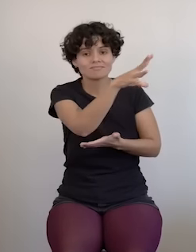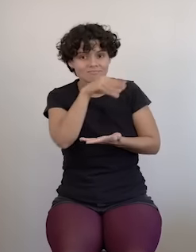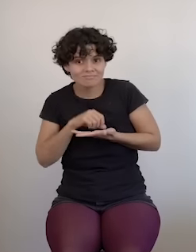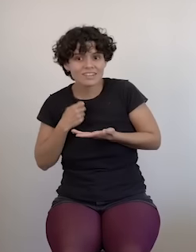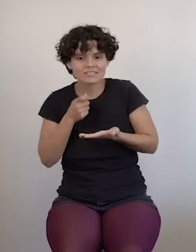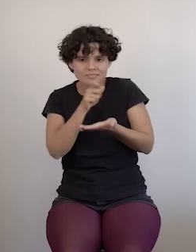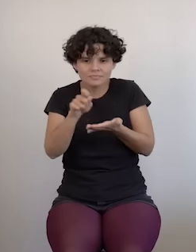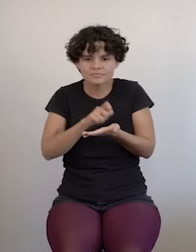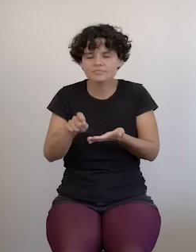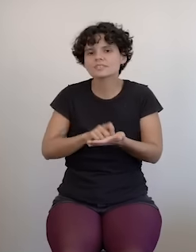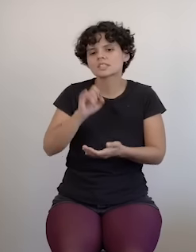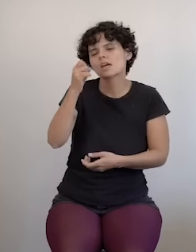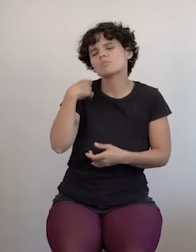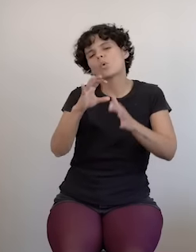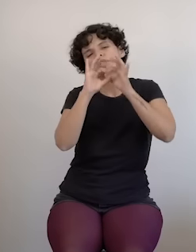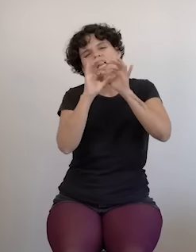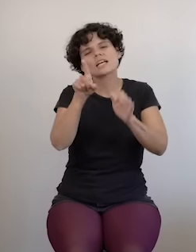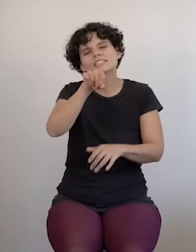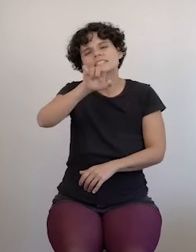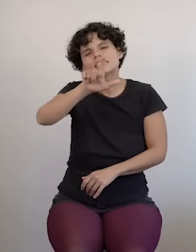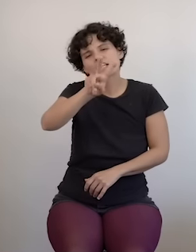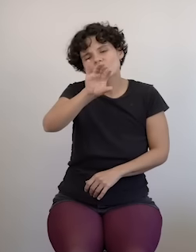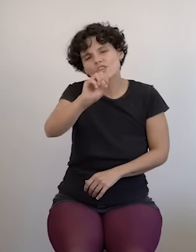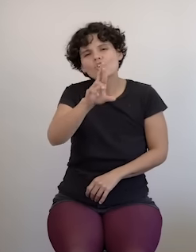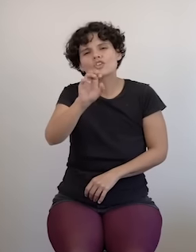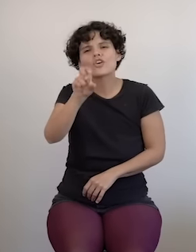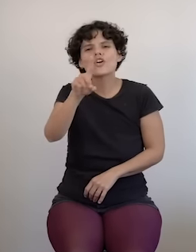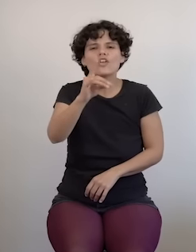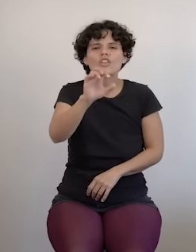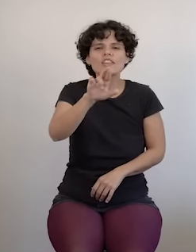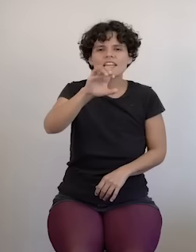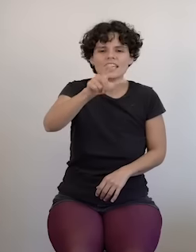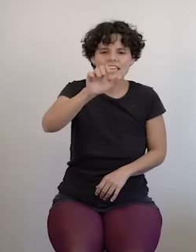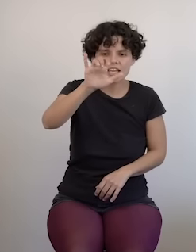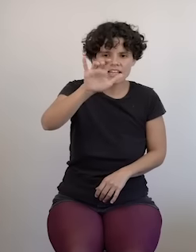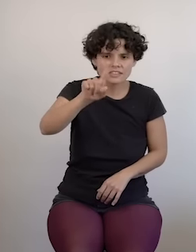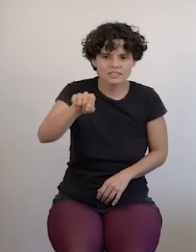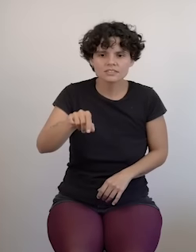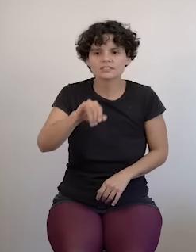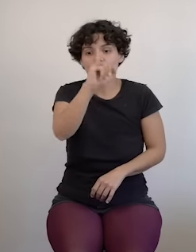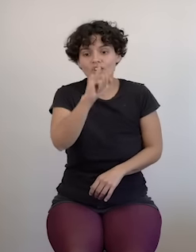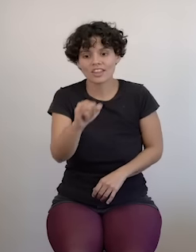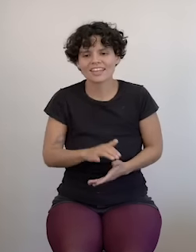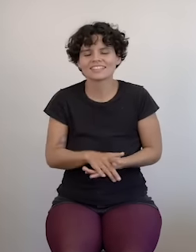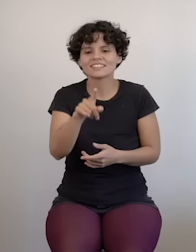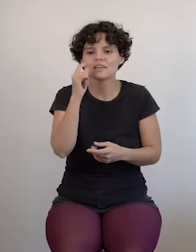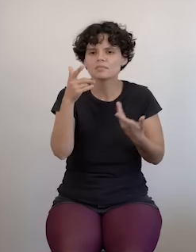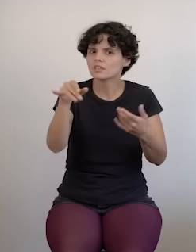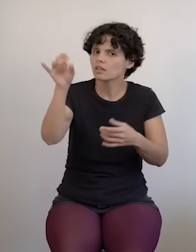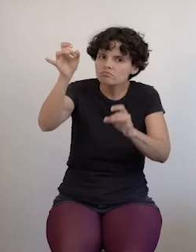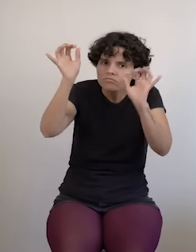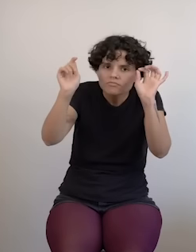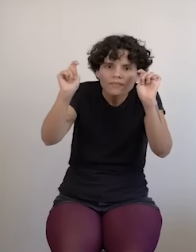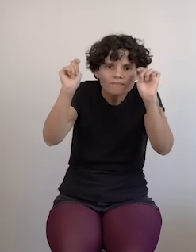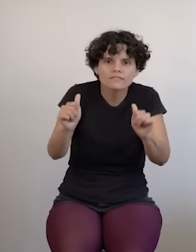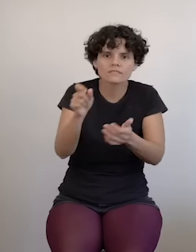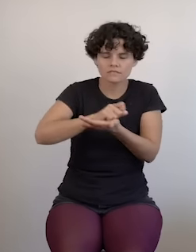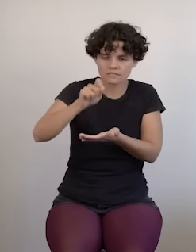Silvio Rodríguez. Mira que, y además, es que lindo lo que escuchamos ahí, la gráfica de Silvio. Sí, no, este